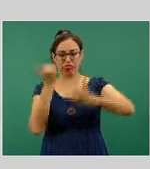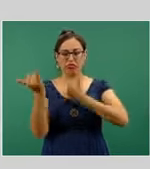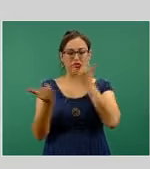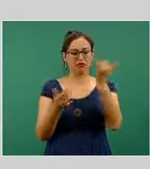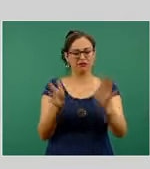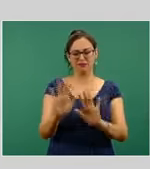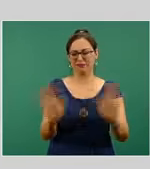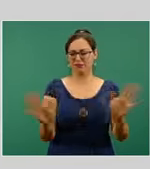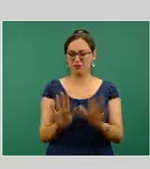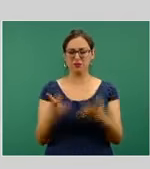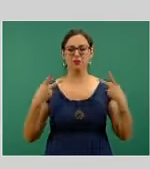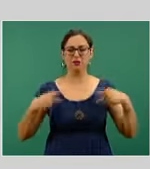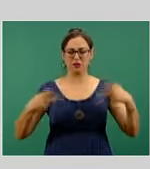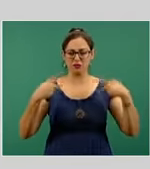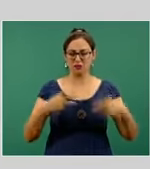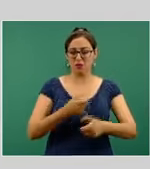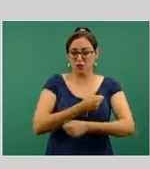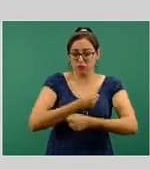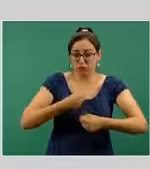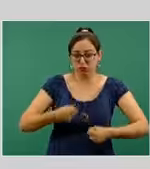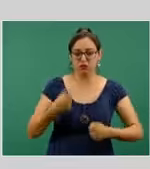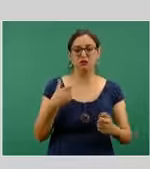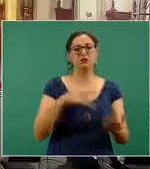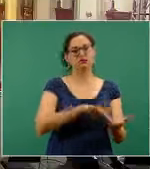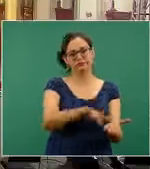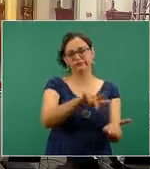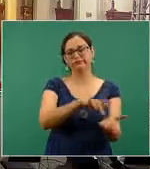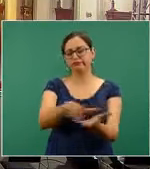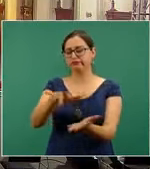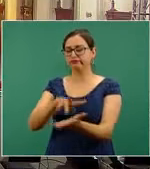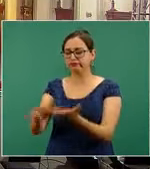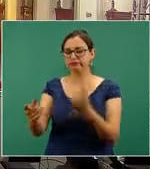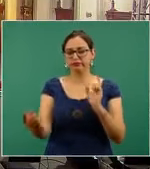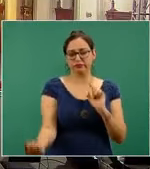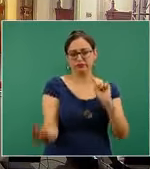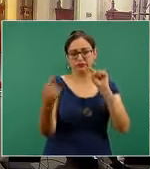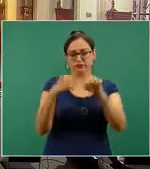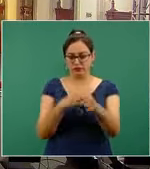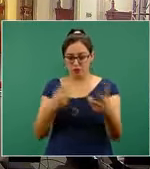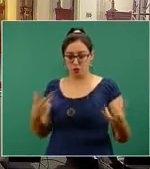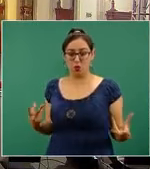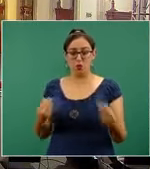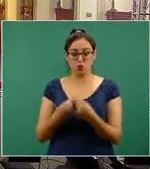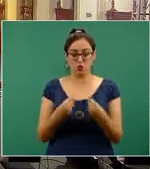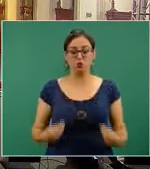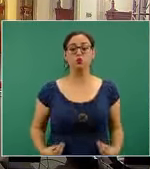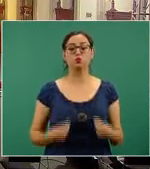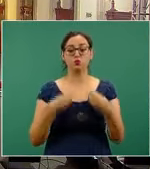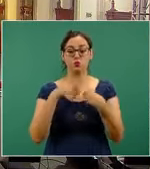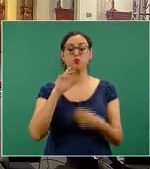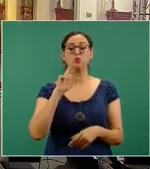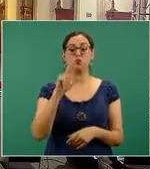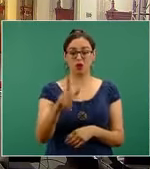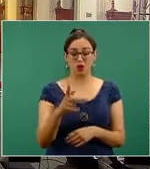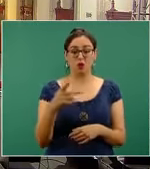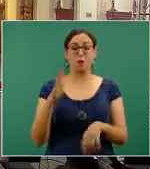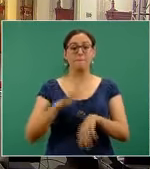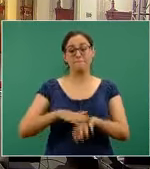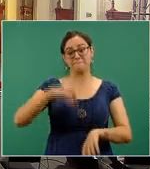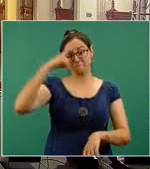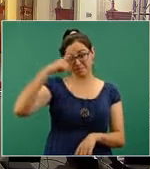que viven con estas condiciones y que las motive de forma empática a llevar un estilo de vida saludable, pero que también se los haga más